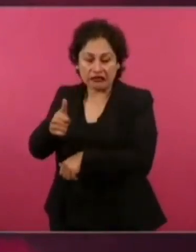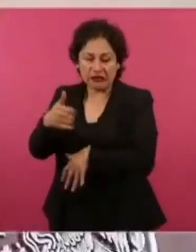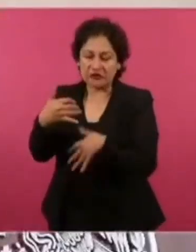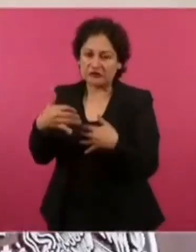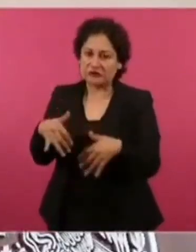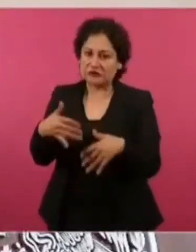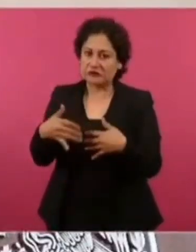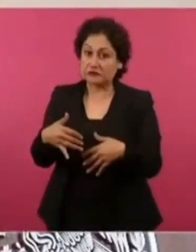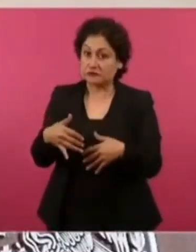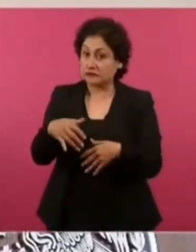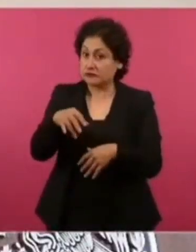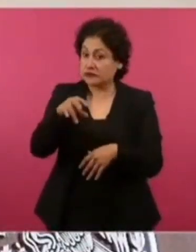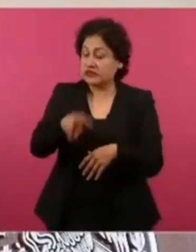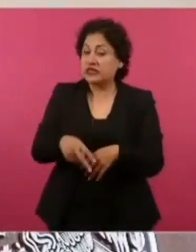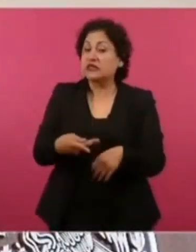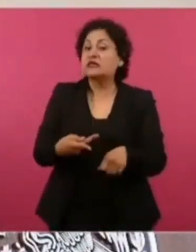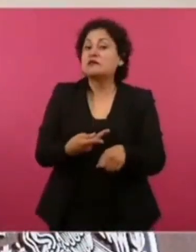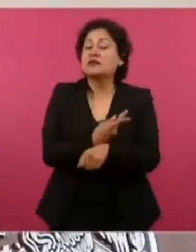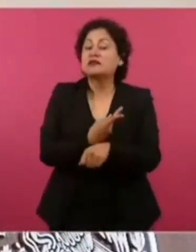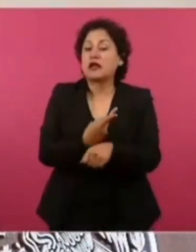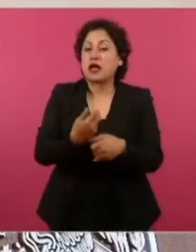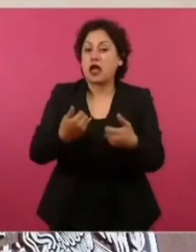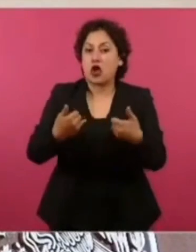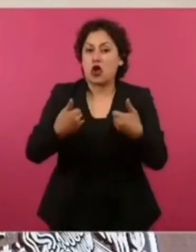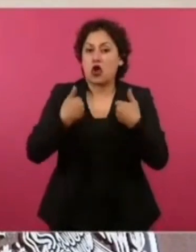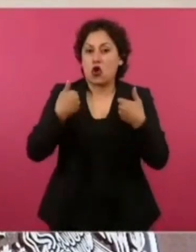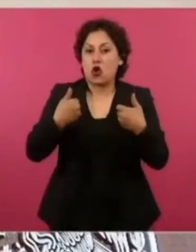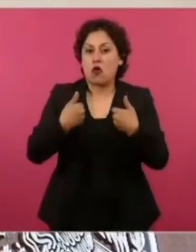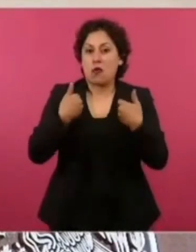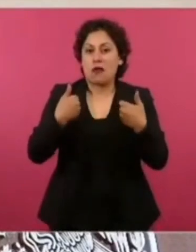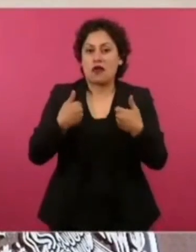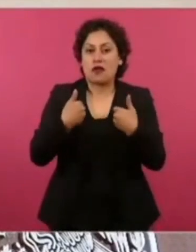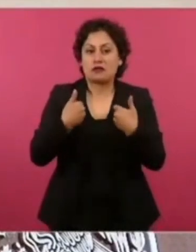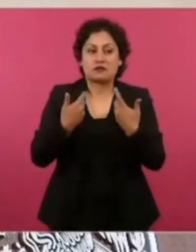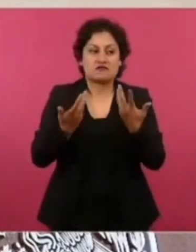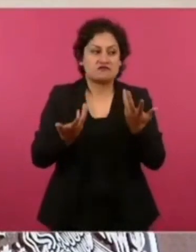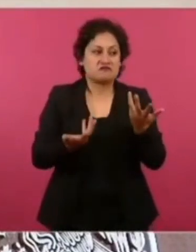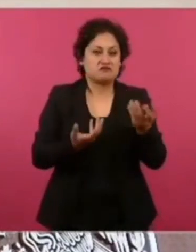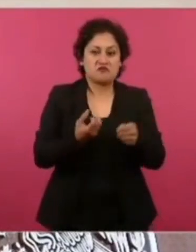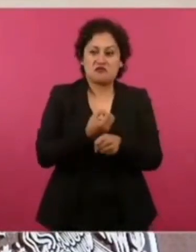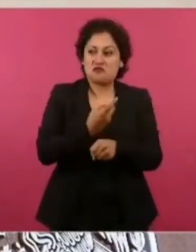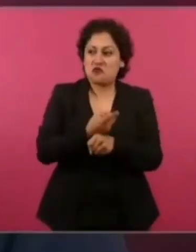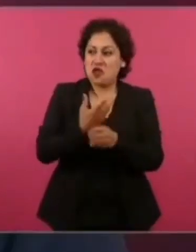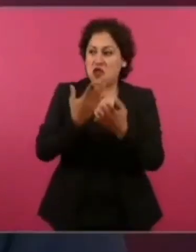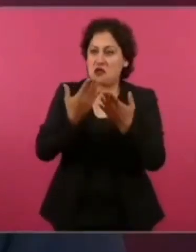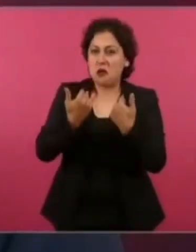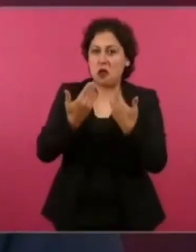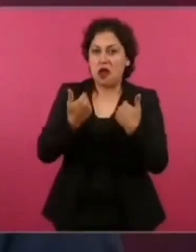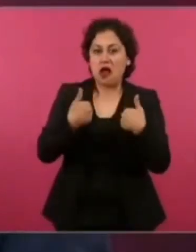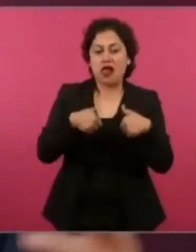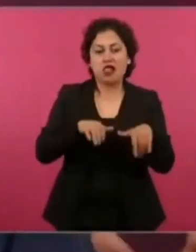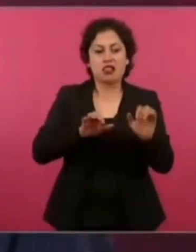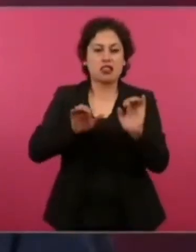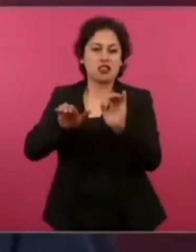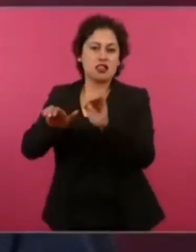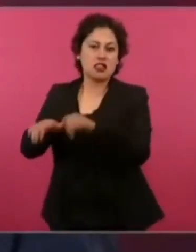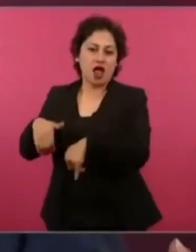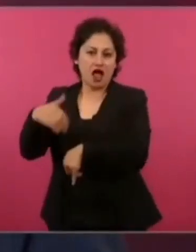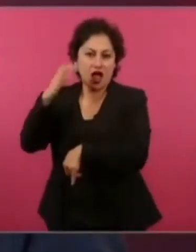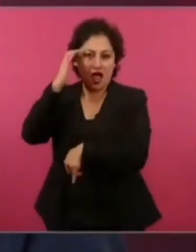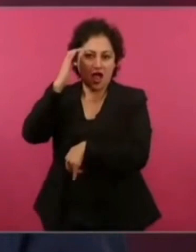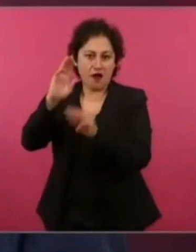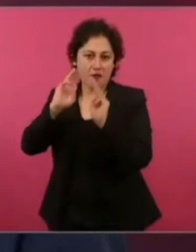muchos jóvenes tomaron el camino de las conductas antisociales, porque no se atendió